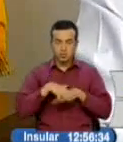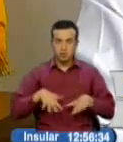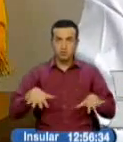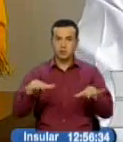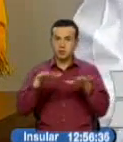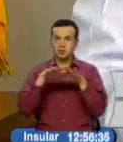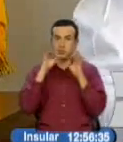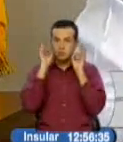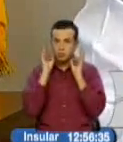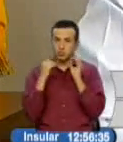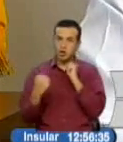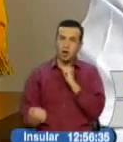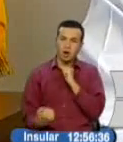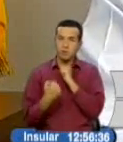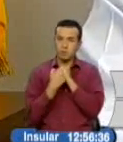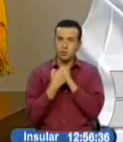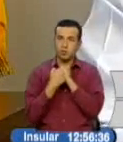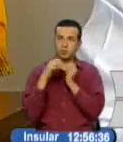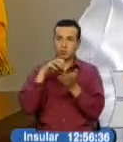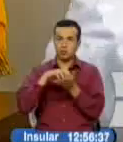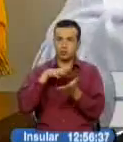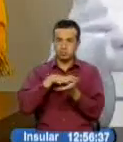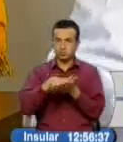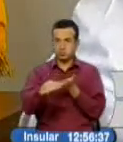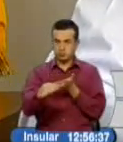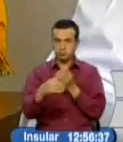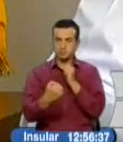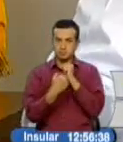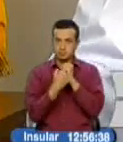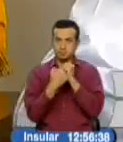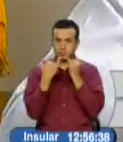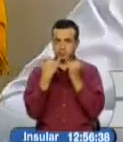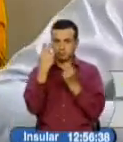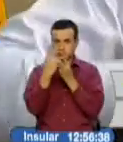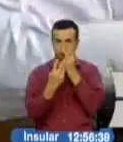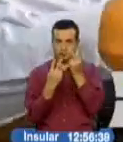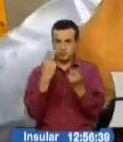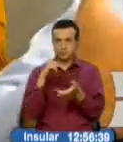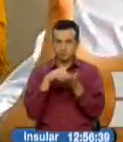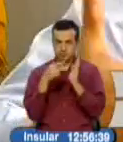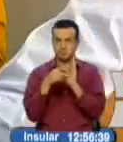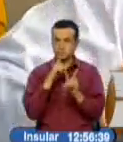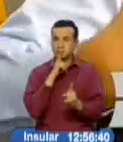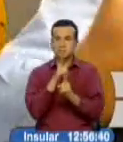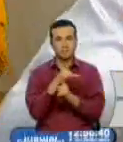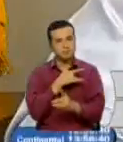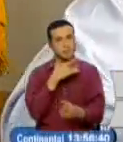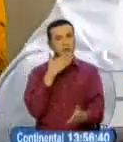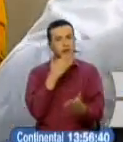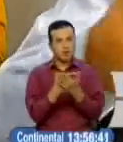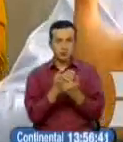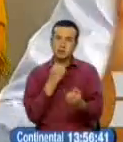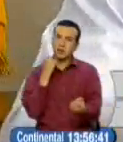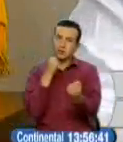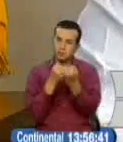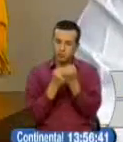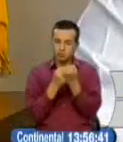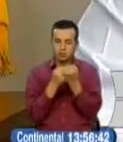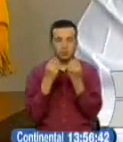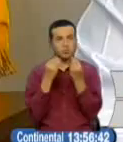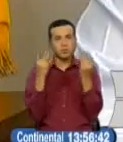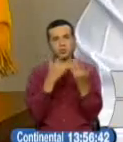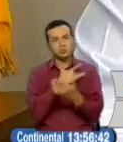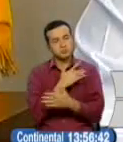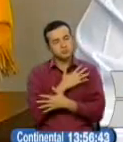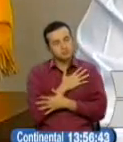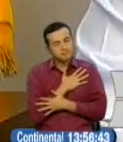recibimiento y este apoyo que me ha dado la provincia de Los Ríos. Y esta visita es justamente en base a ese agradecimiento, ese apoyo, a ese